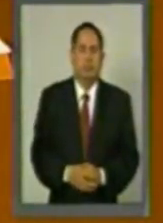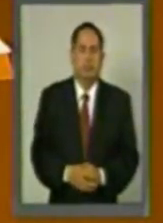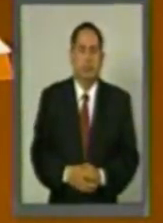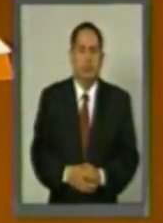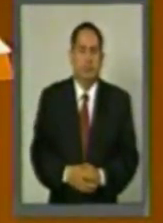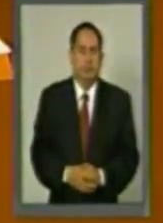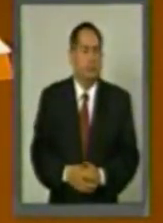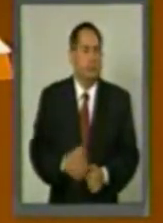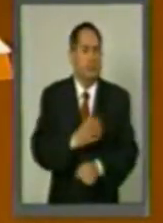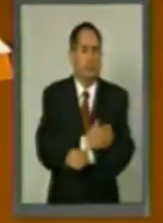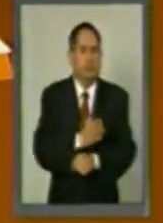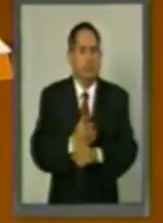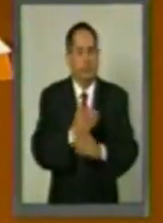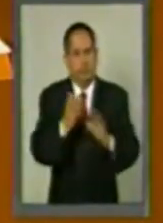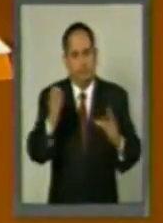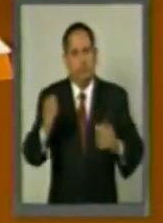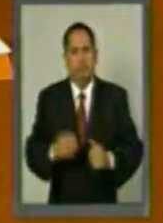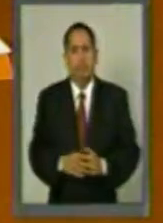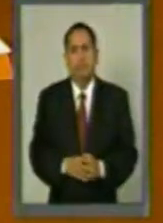Compañeros,